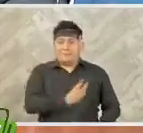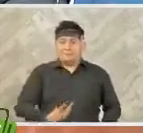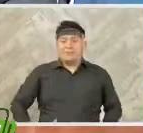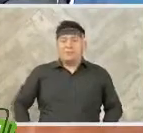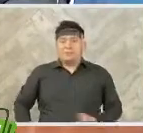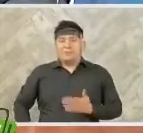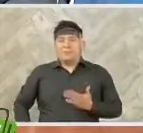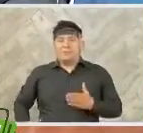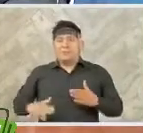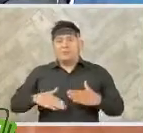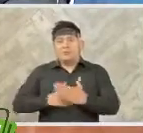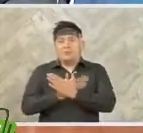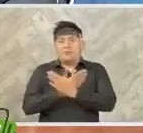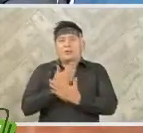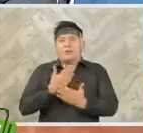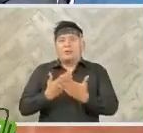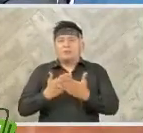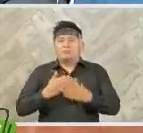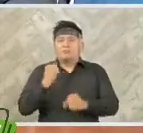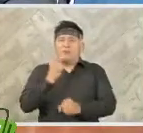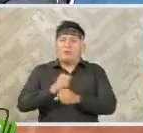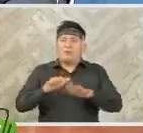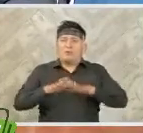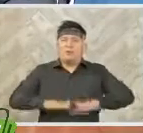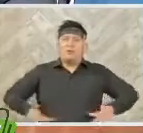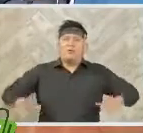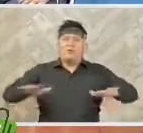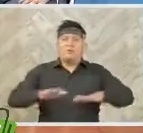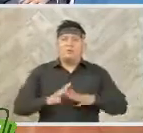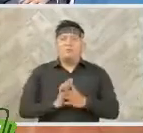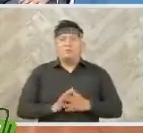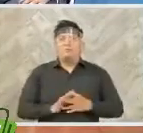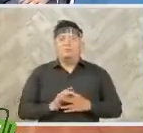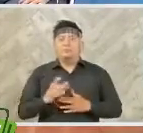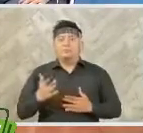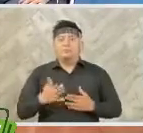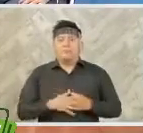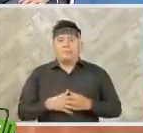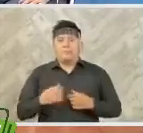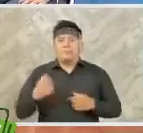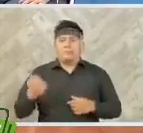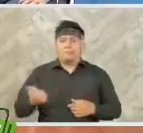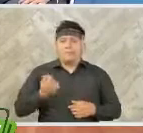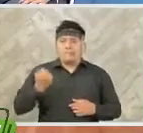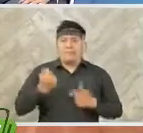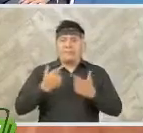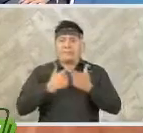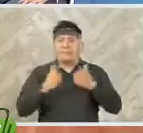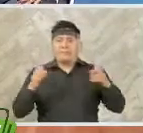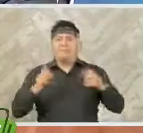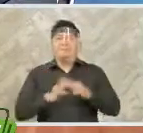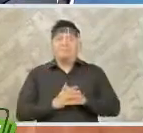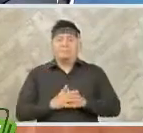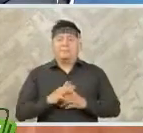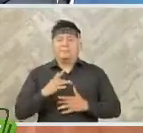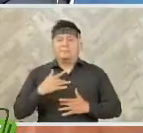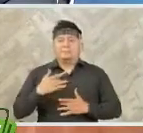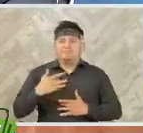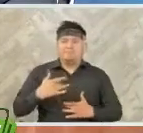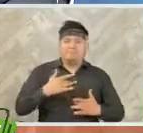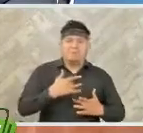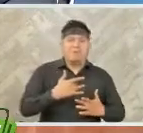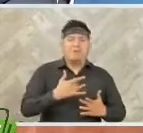mejoramiento de los espacios de trabajo de los de la Organización de Mercados Libres y encontramos voluntad en la